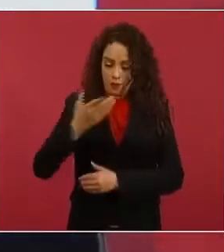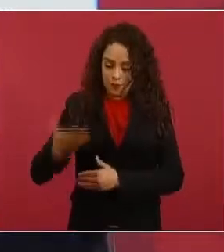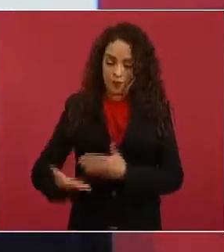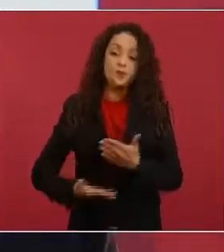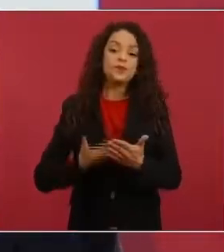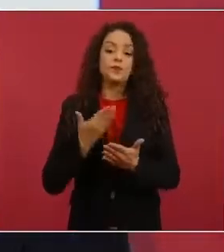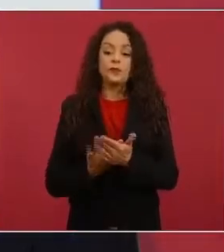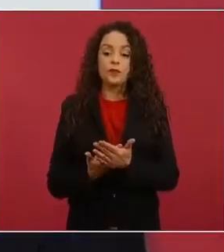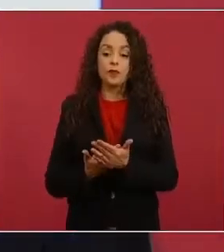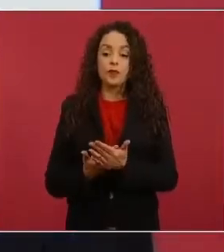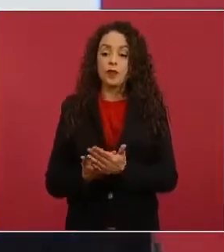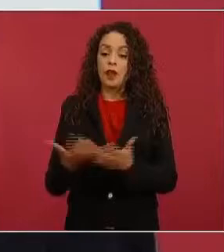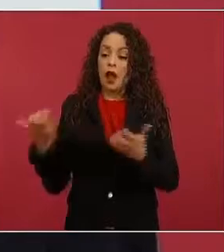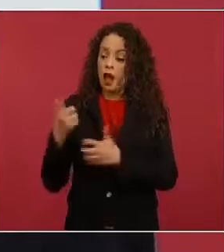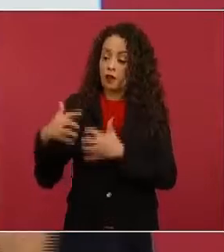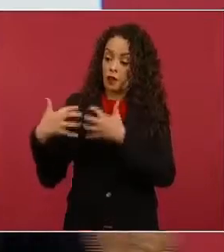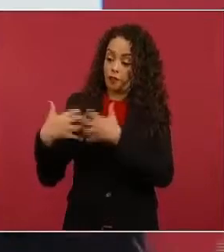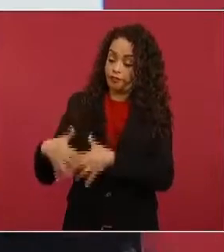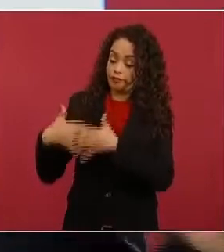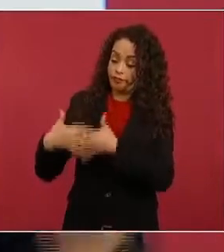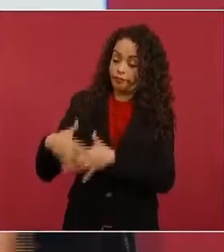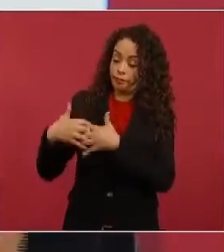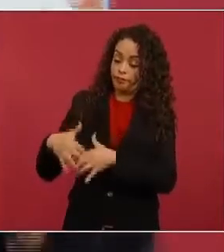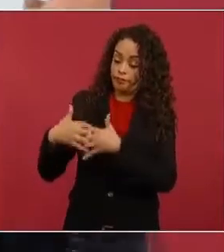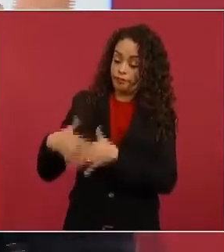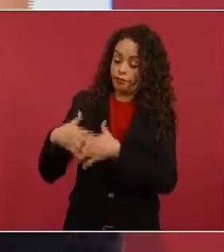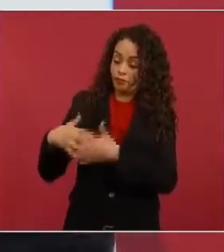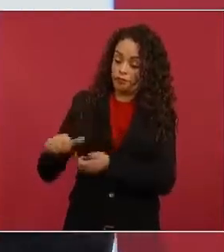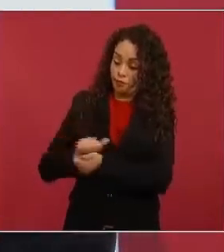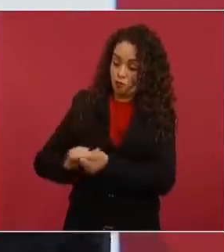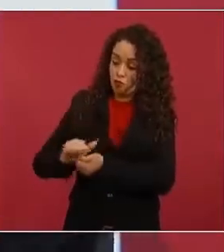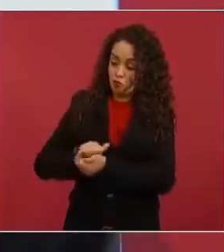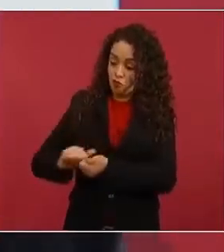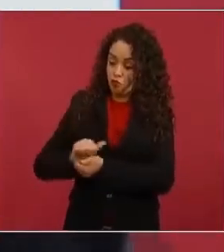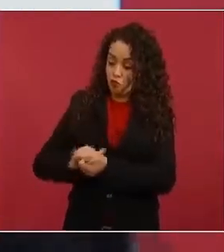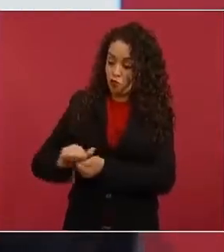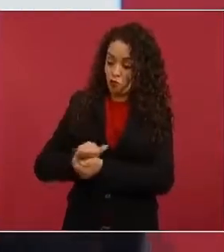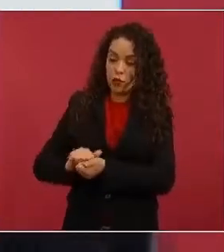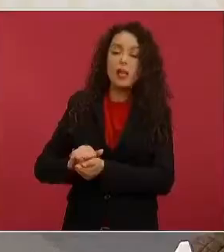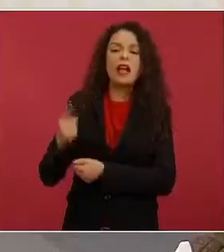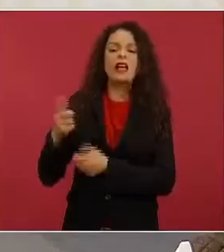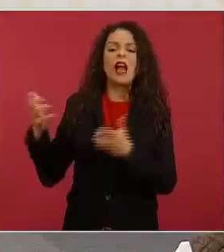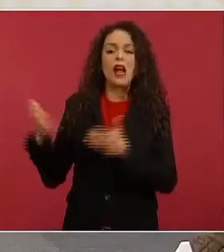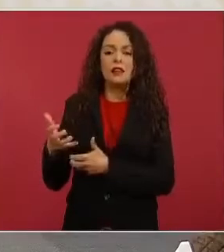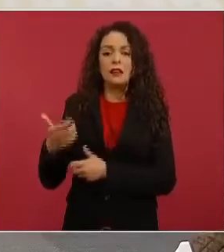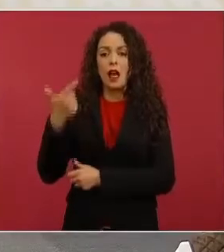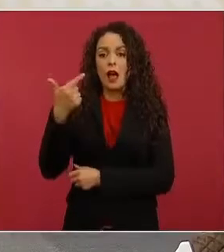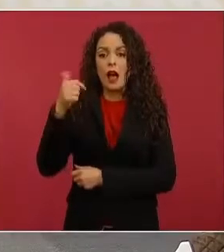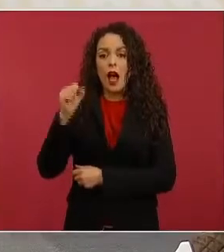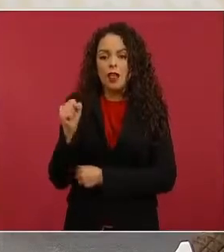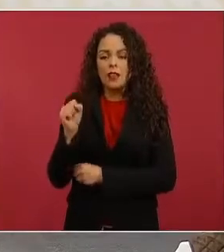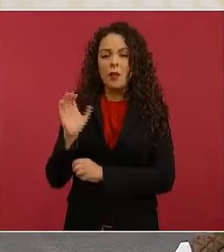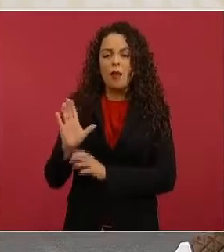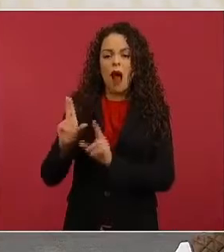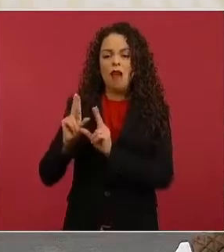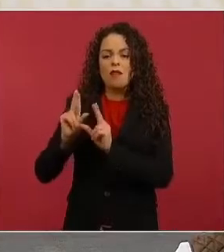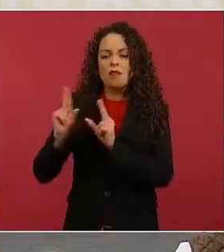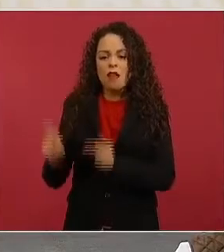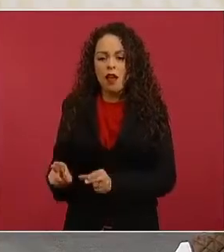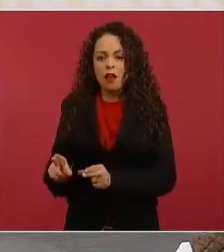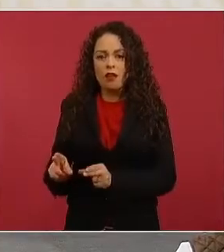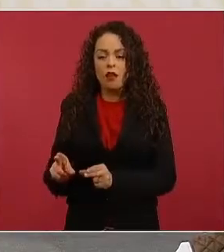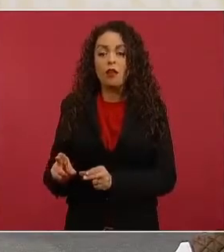se procesa en estas plantas de licuefacción, que lo que hacen es congelar el gas para